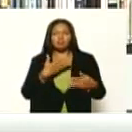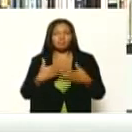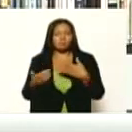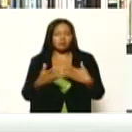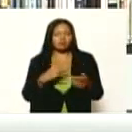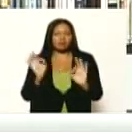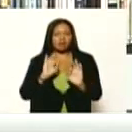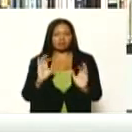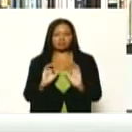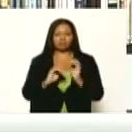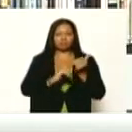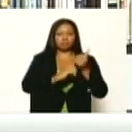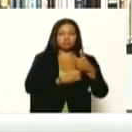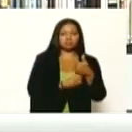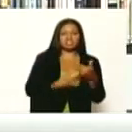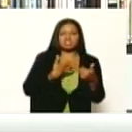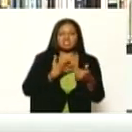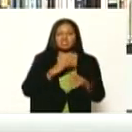represión, autorrepresión.